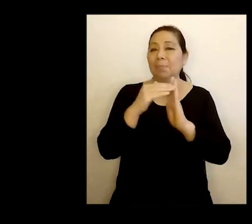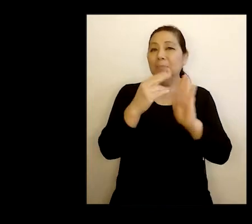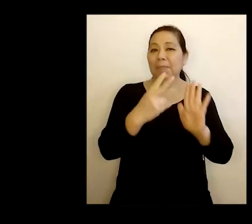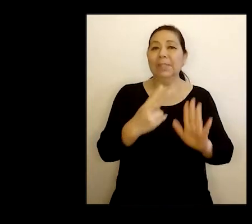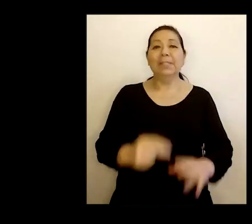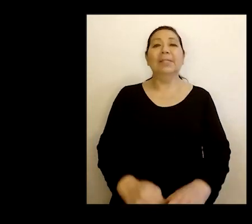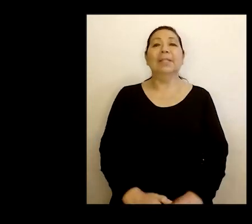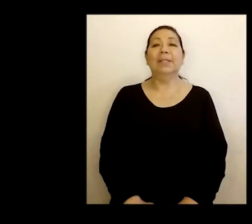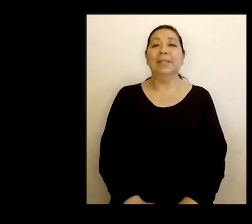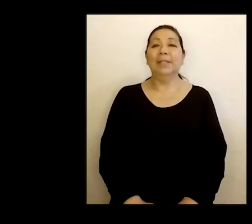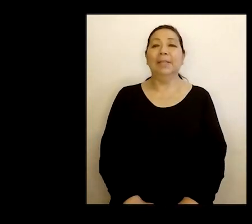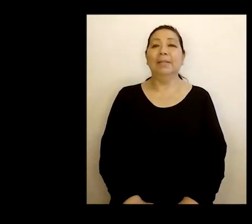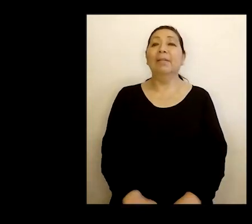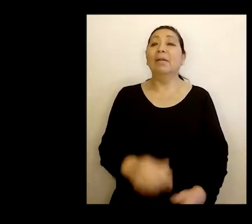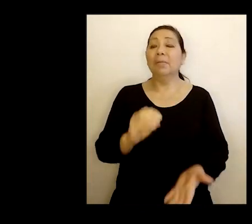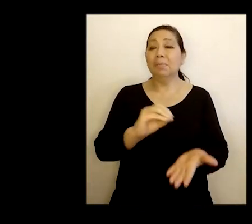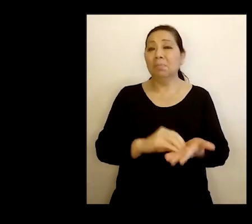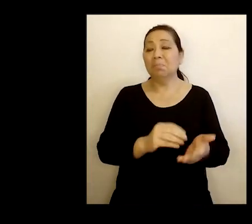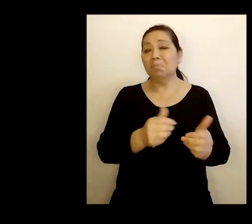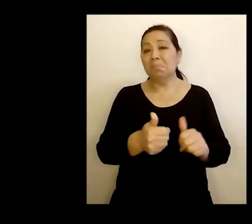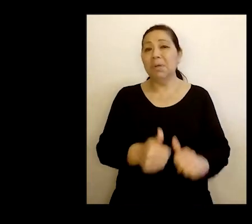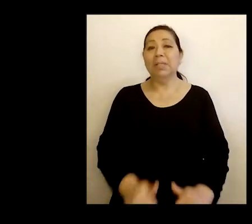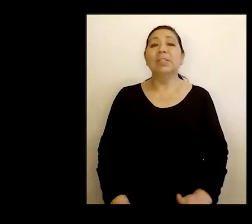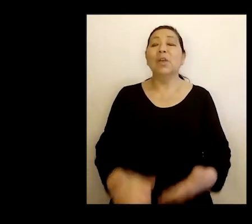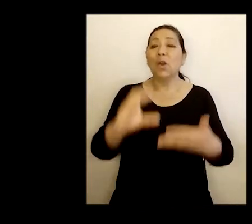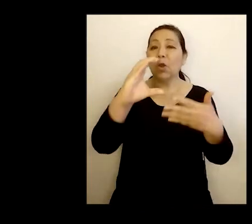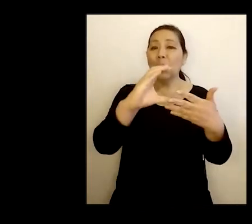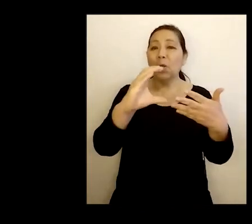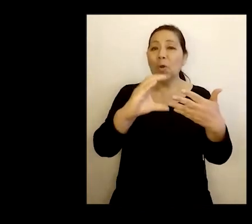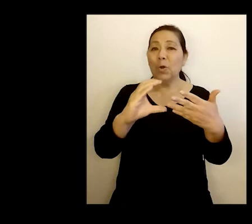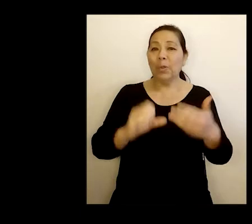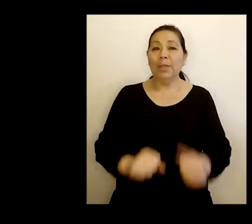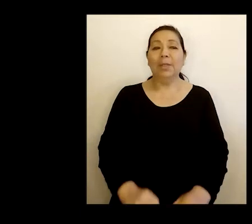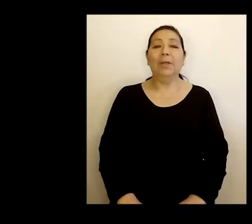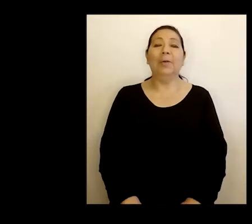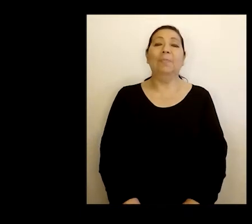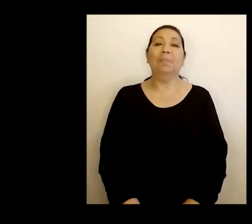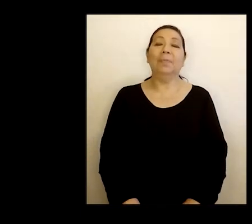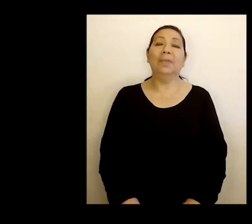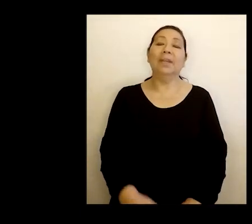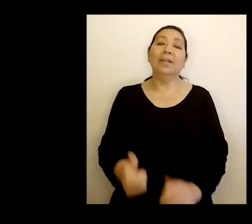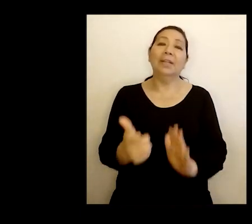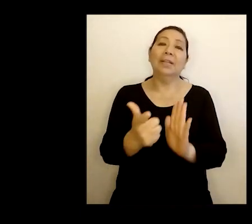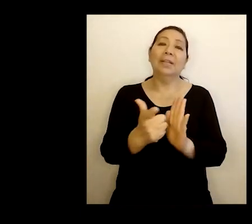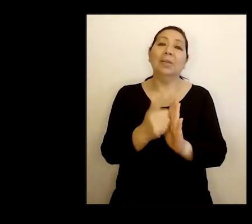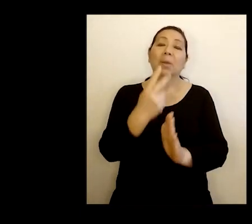28 y demás pertinentes del Código Procesal Constitucional, Ley